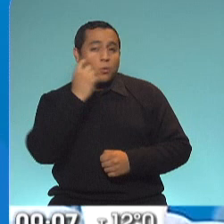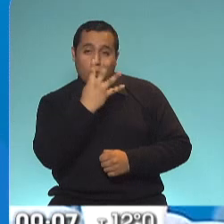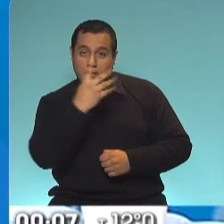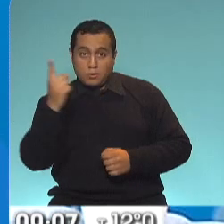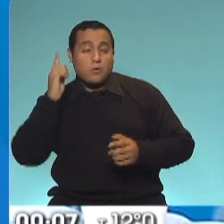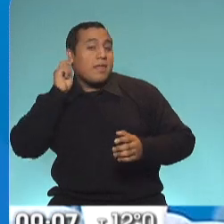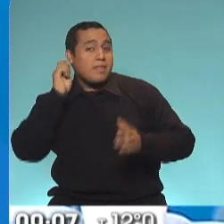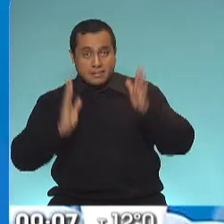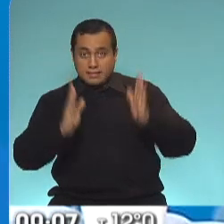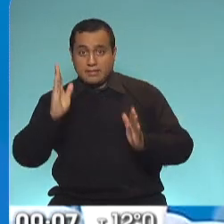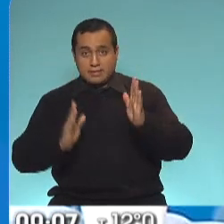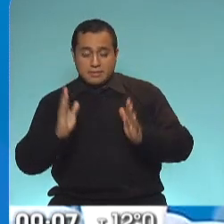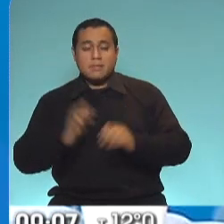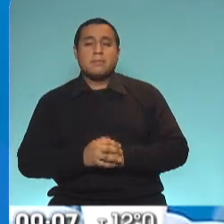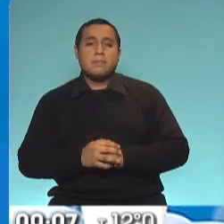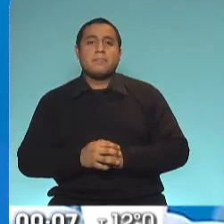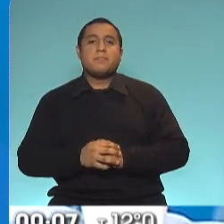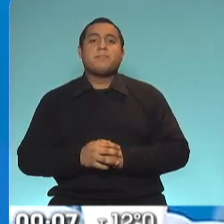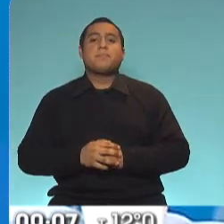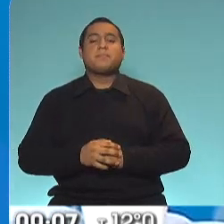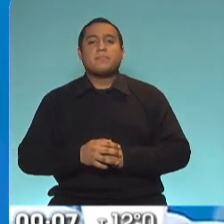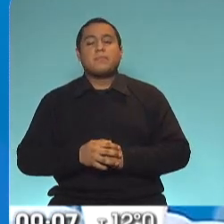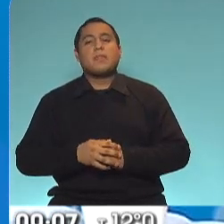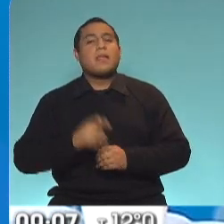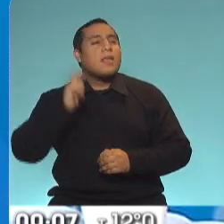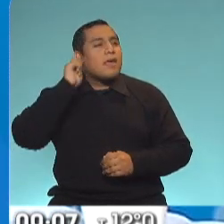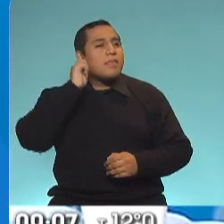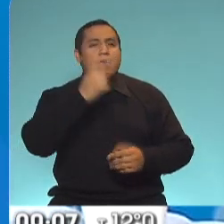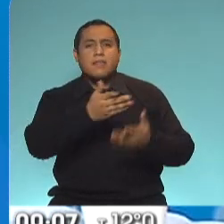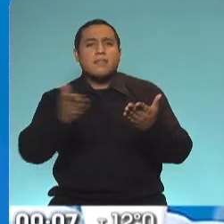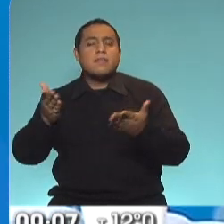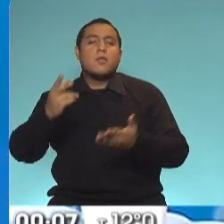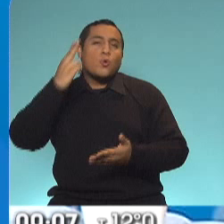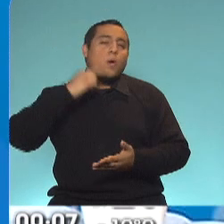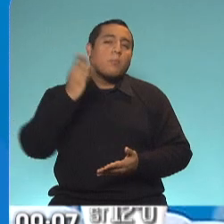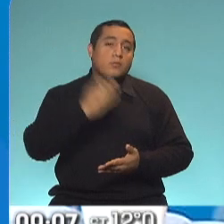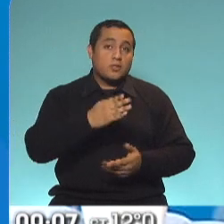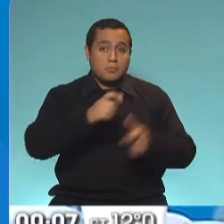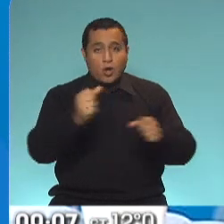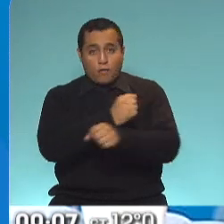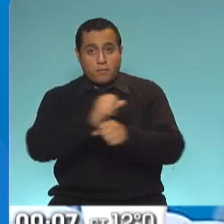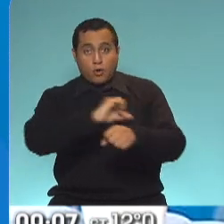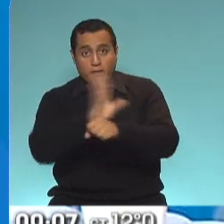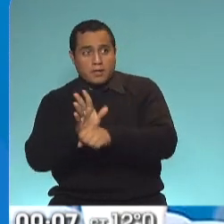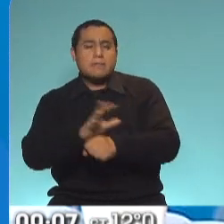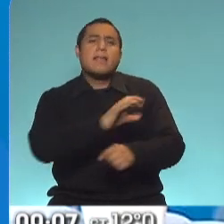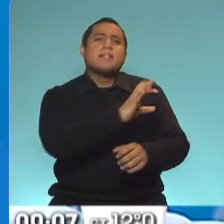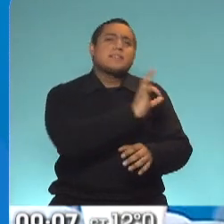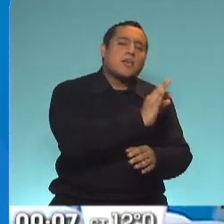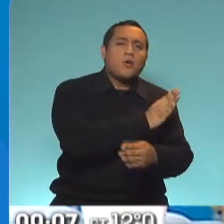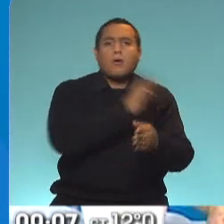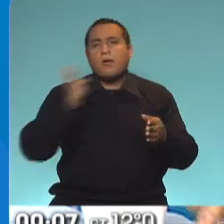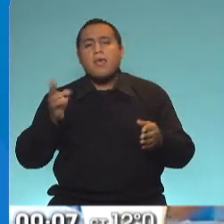la edad media. Y en la distribución por edad, el 9% de los casos confirmados se encuentran entre 0 y 19 años de